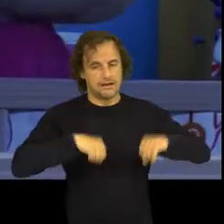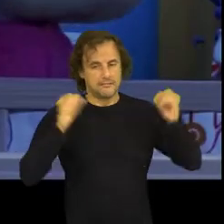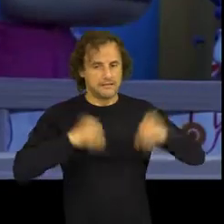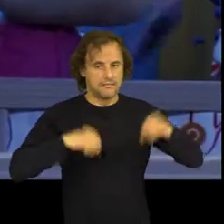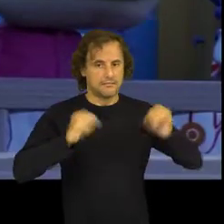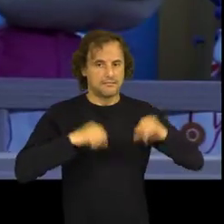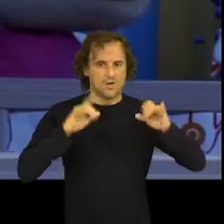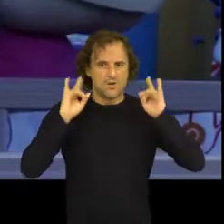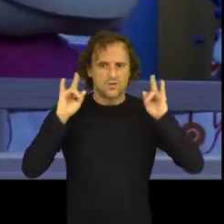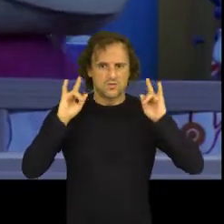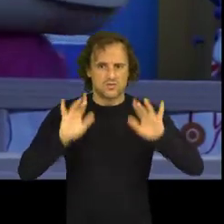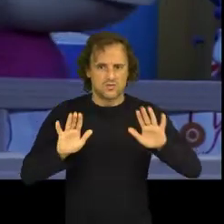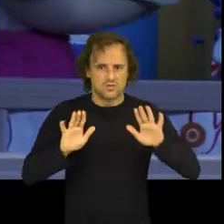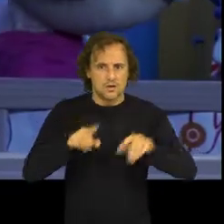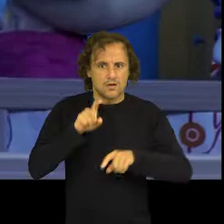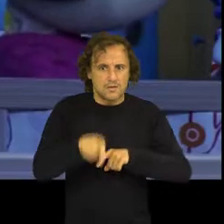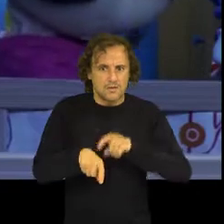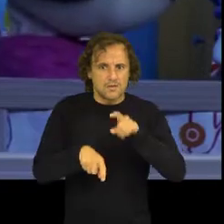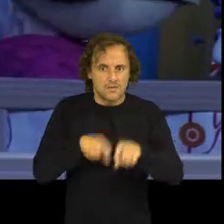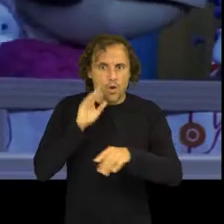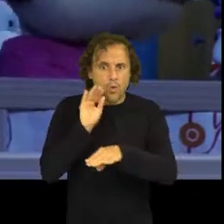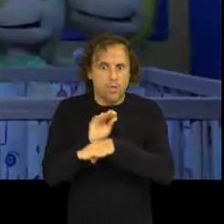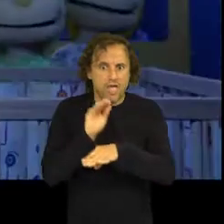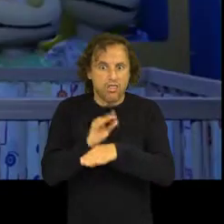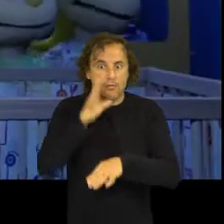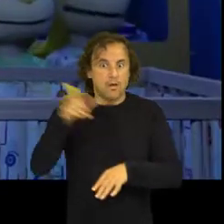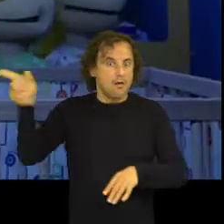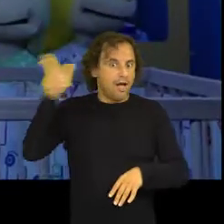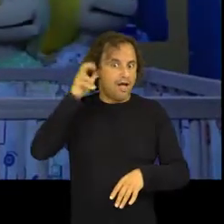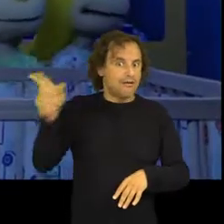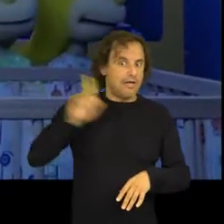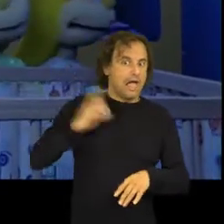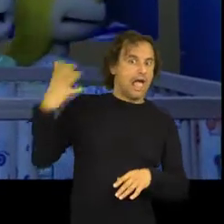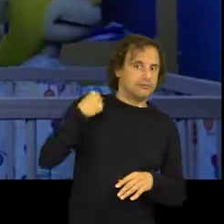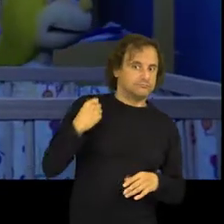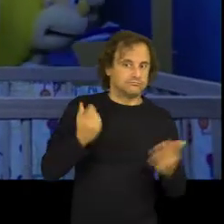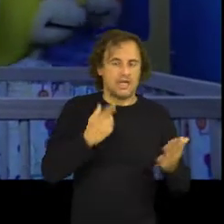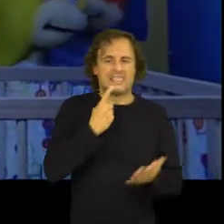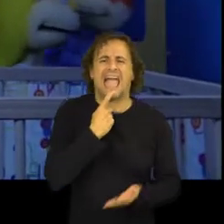Vale, pero non faga de ruido. Se non soy o dinosauro, pápanos.